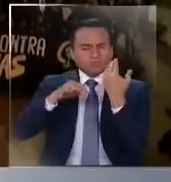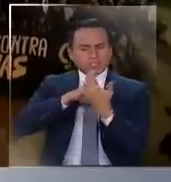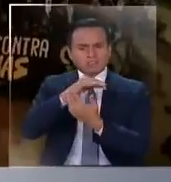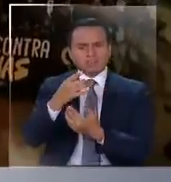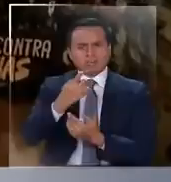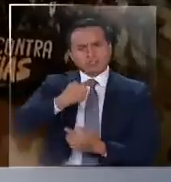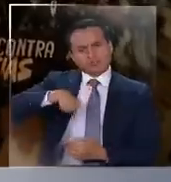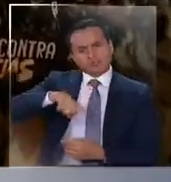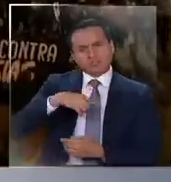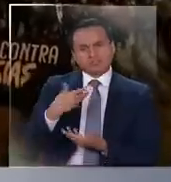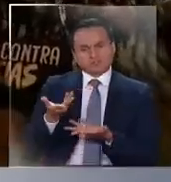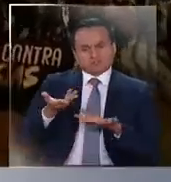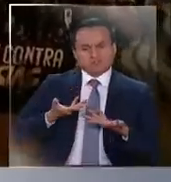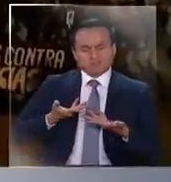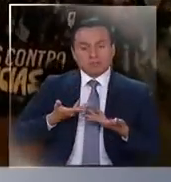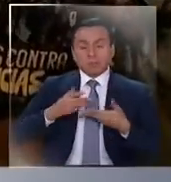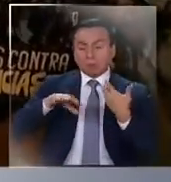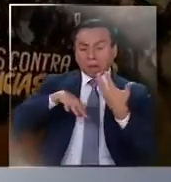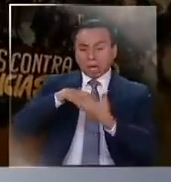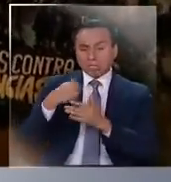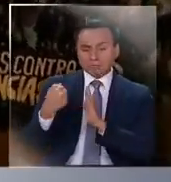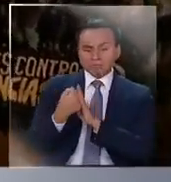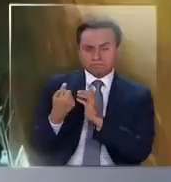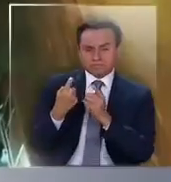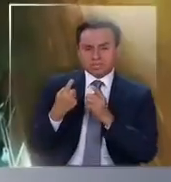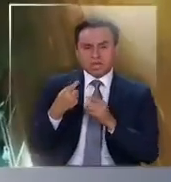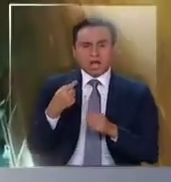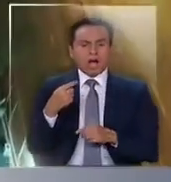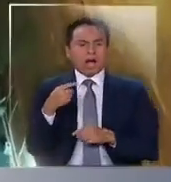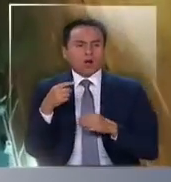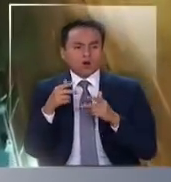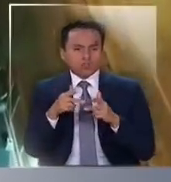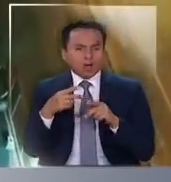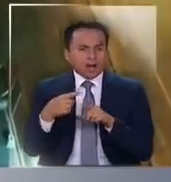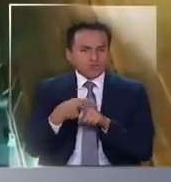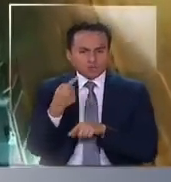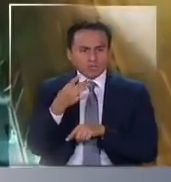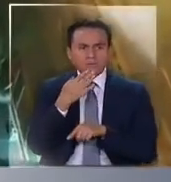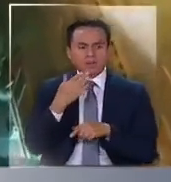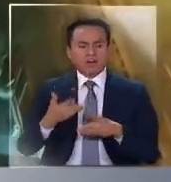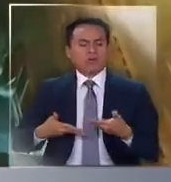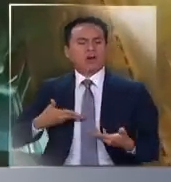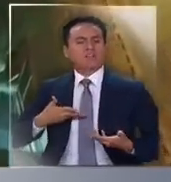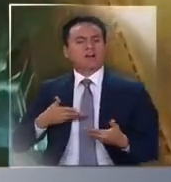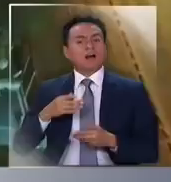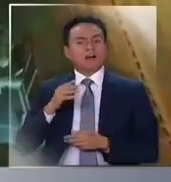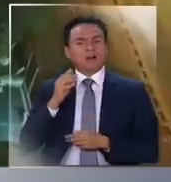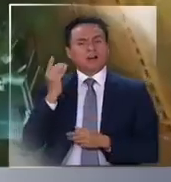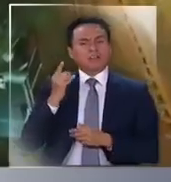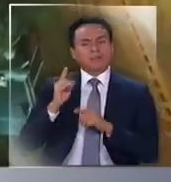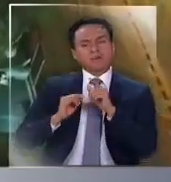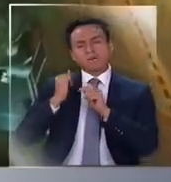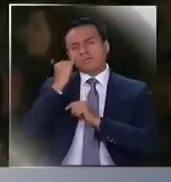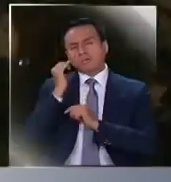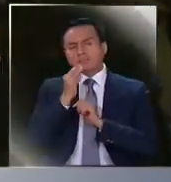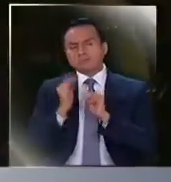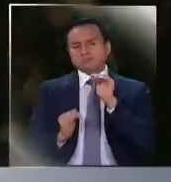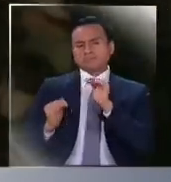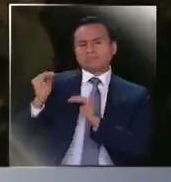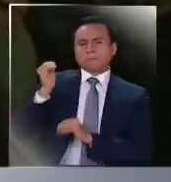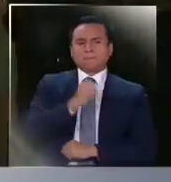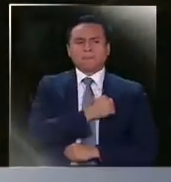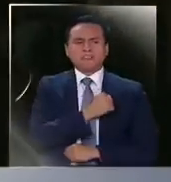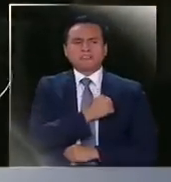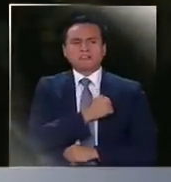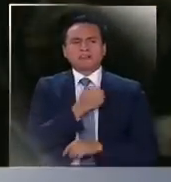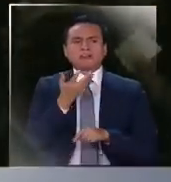hacia nosotras. Esa violencia no es solo una violencia que tiene que ver con el acoso y el abuso, también una violencia de la arrogancia académica, de hacer predominar ideas que son machistas, que